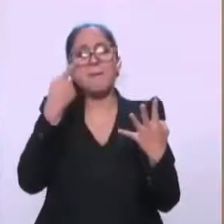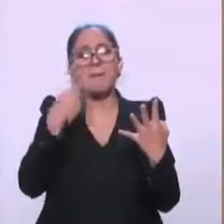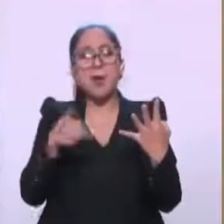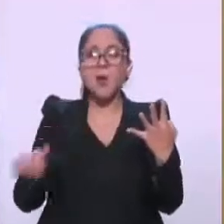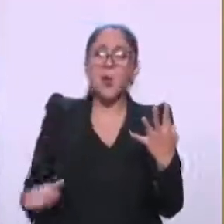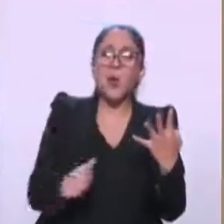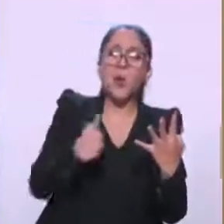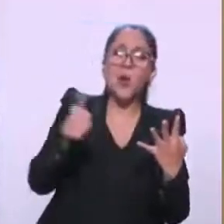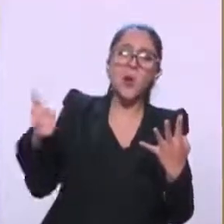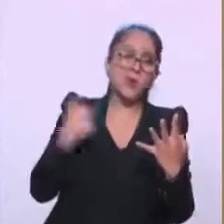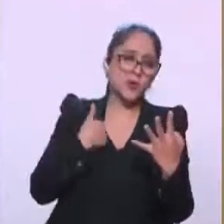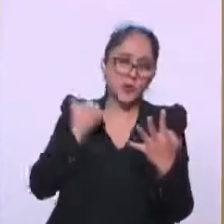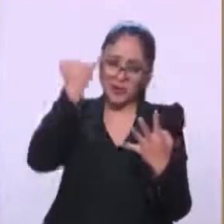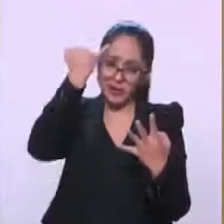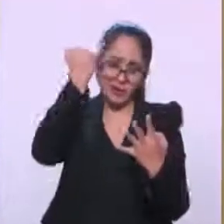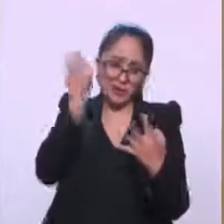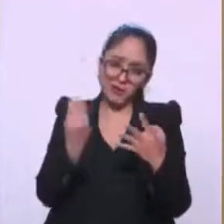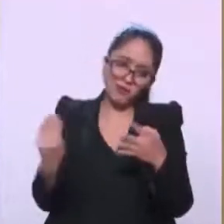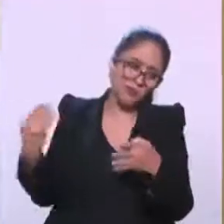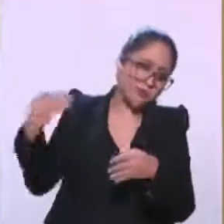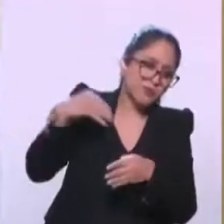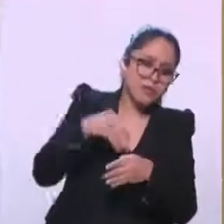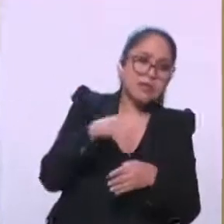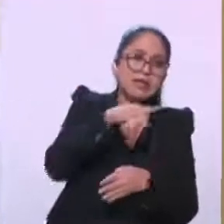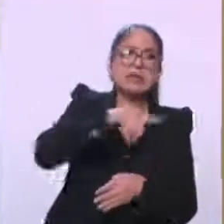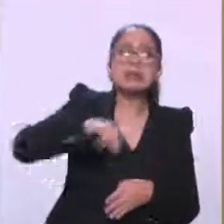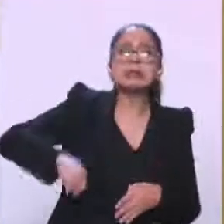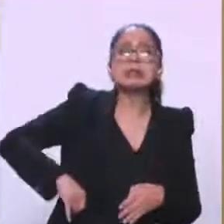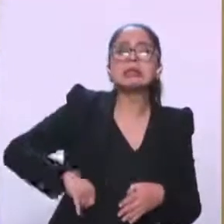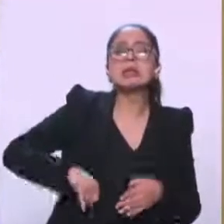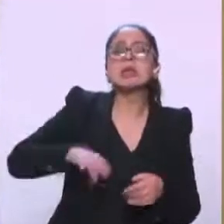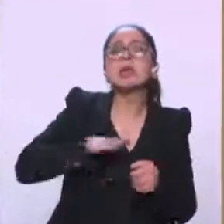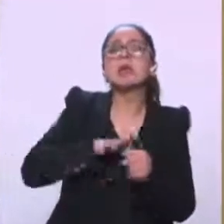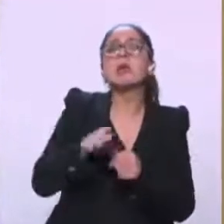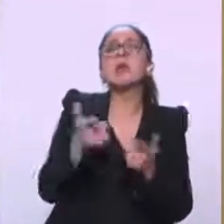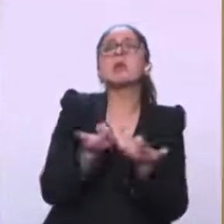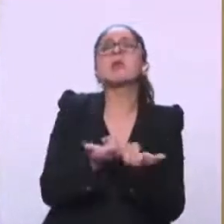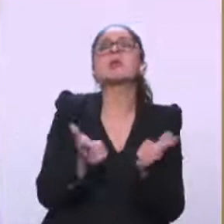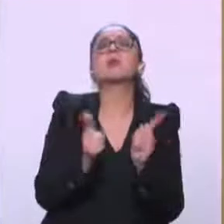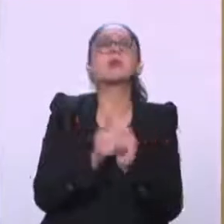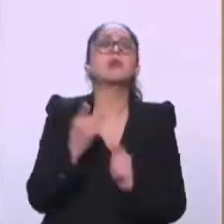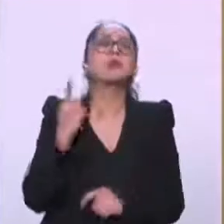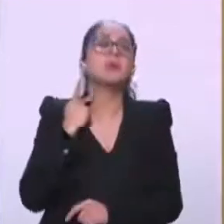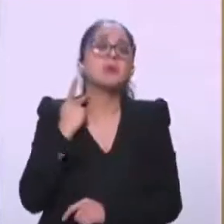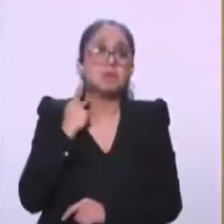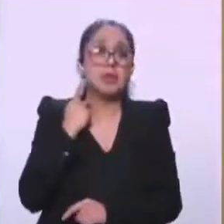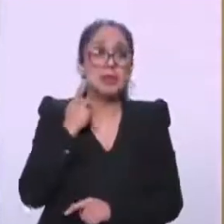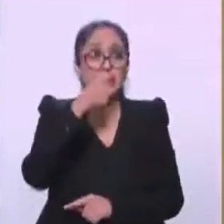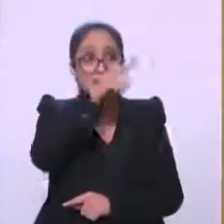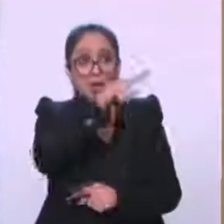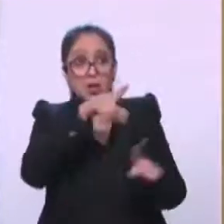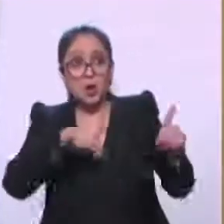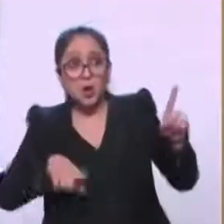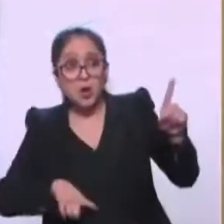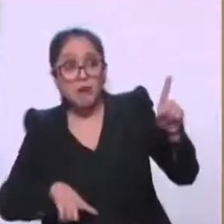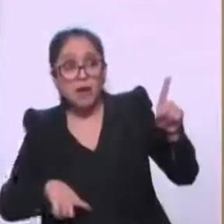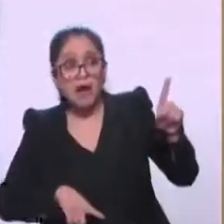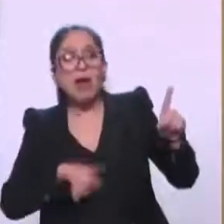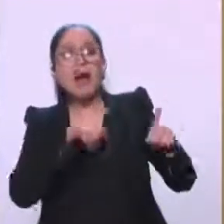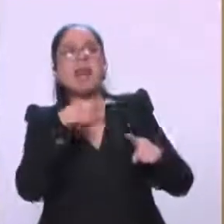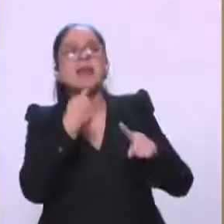electoral. Los que tengan gobernador va a depender mucho de la calidad del candidato. Los que